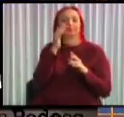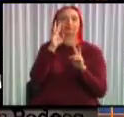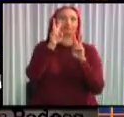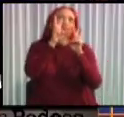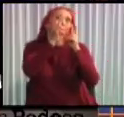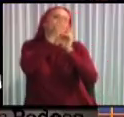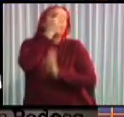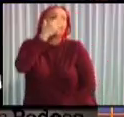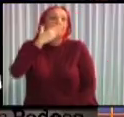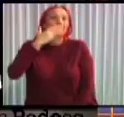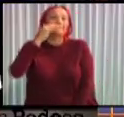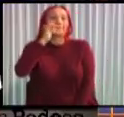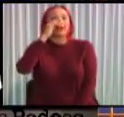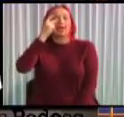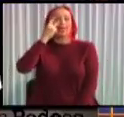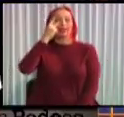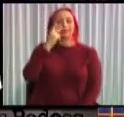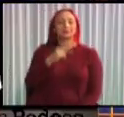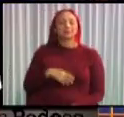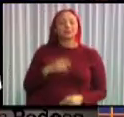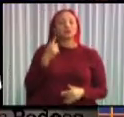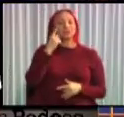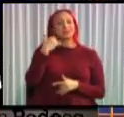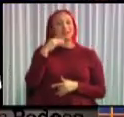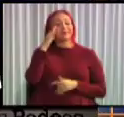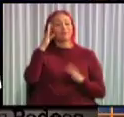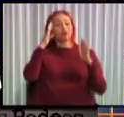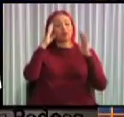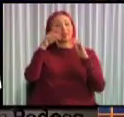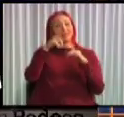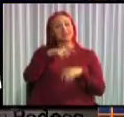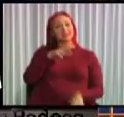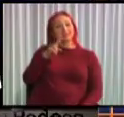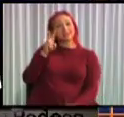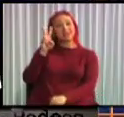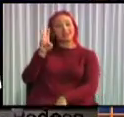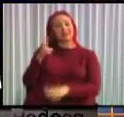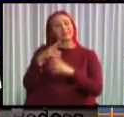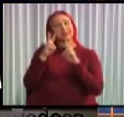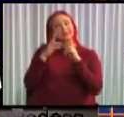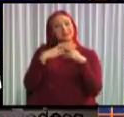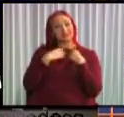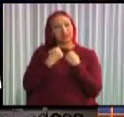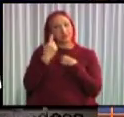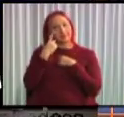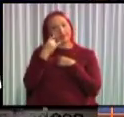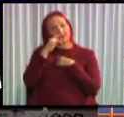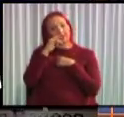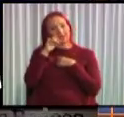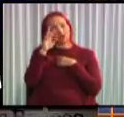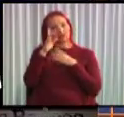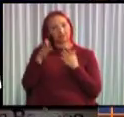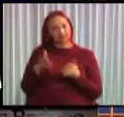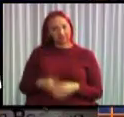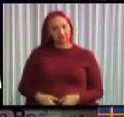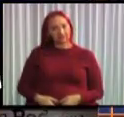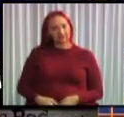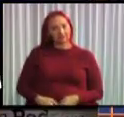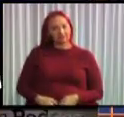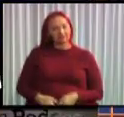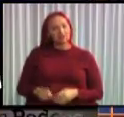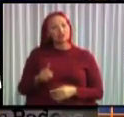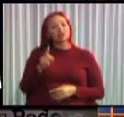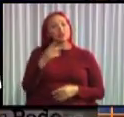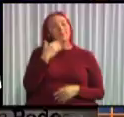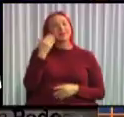padre, si tuvieran que enfocarse en ese tema salud para la niñez costarricense, ¿cuál